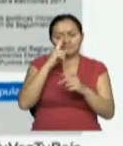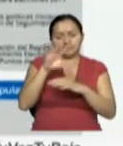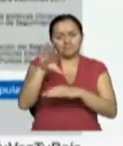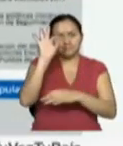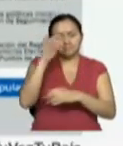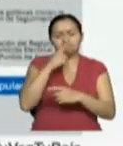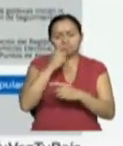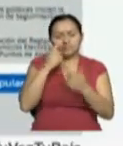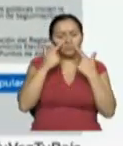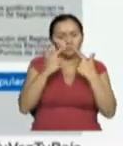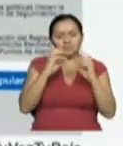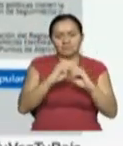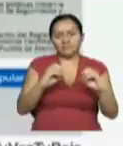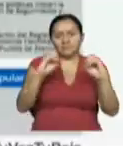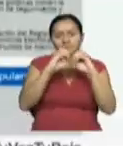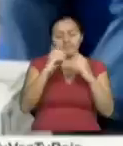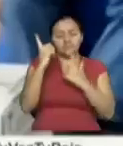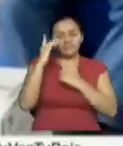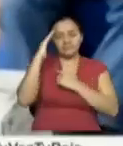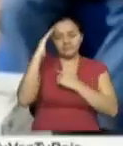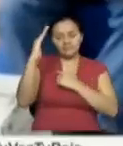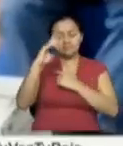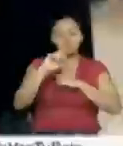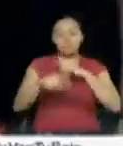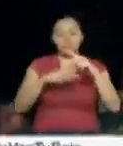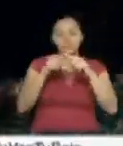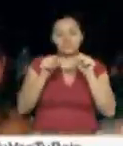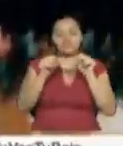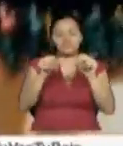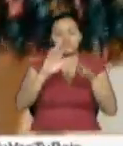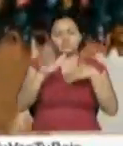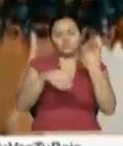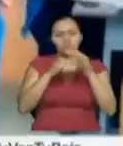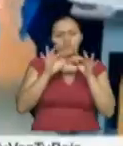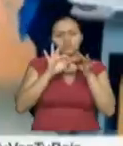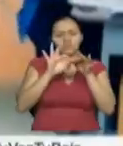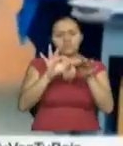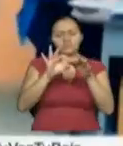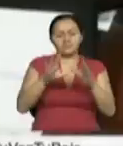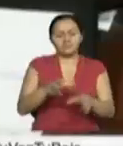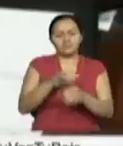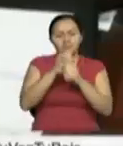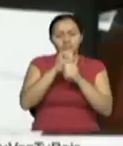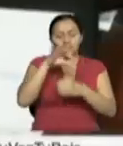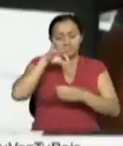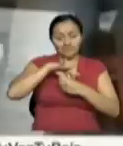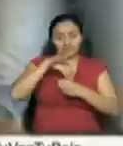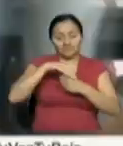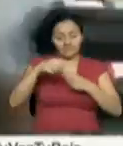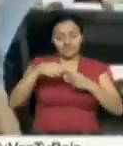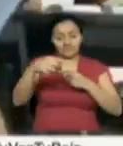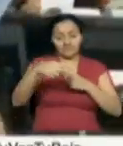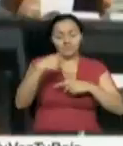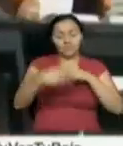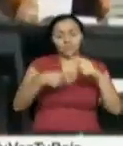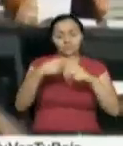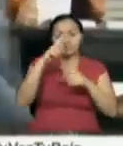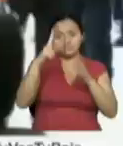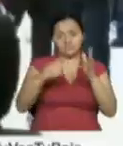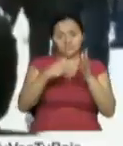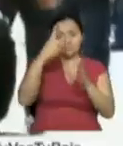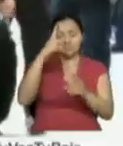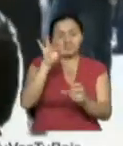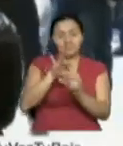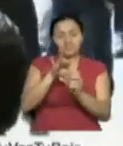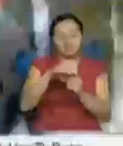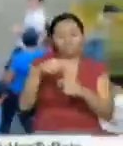encontrado sin custodia de las Fuerzas Armadas, a fin de mantener la cadena de seguridad en los comicios en Ecuador, y aseguró que la segunda vuelta, que se llevará